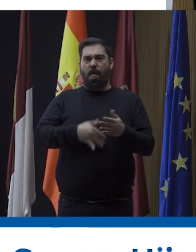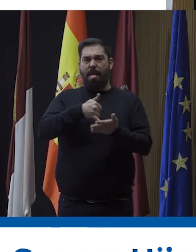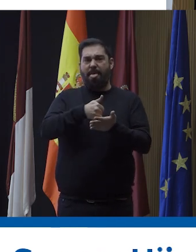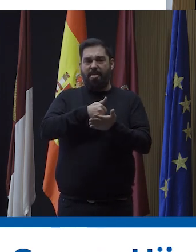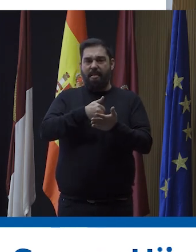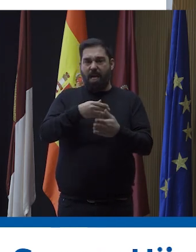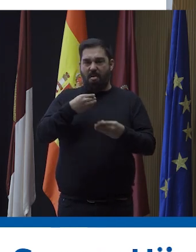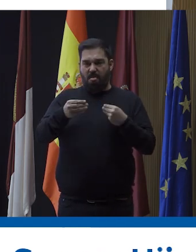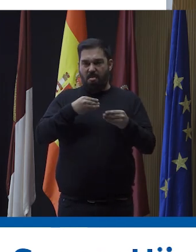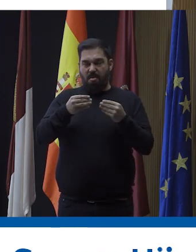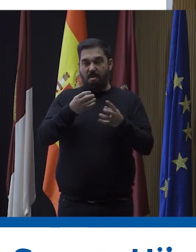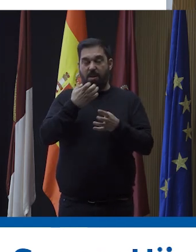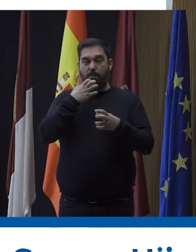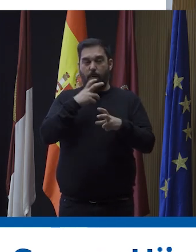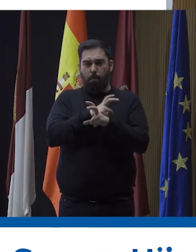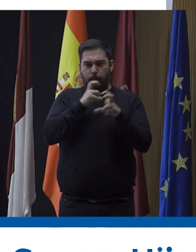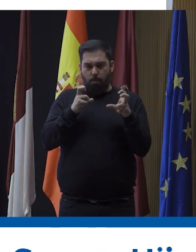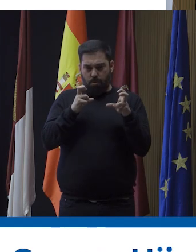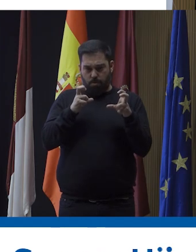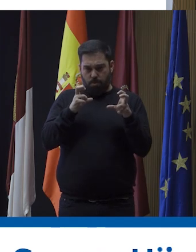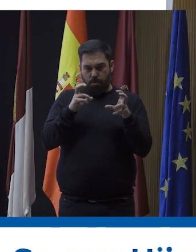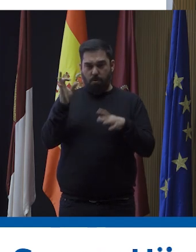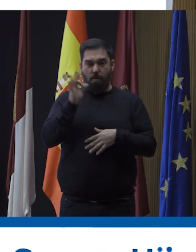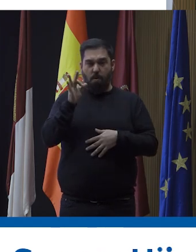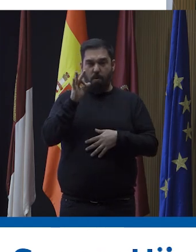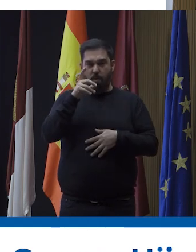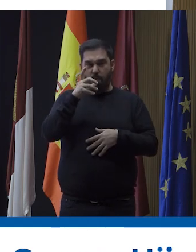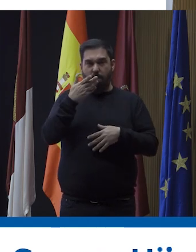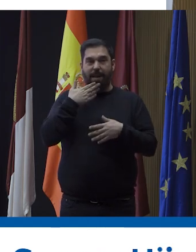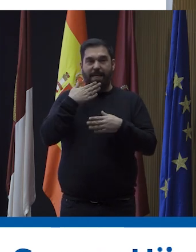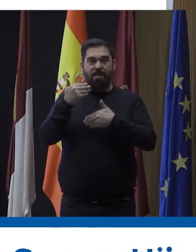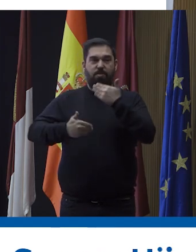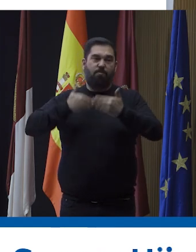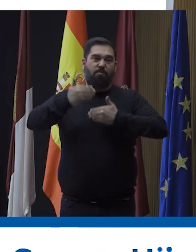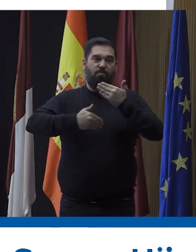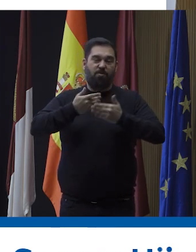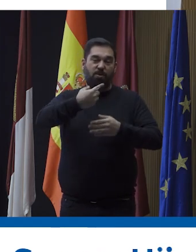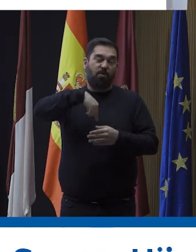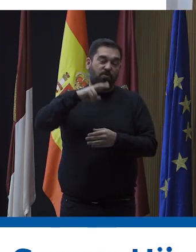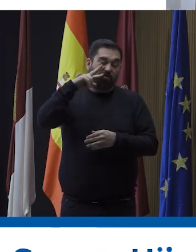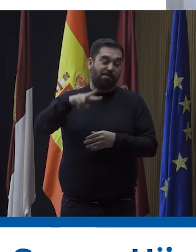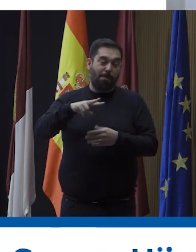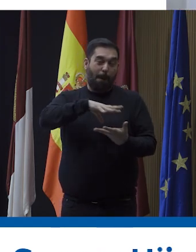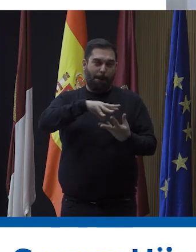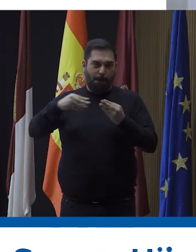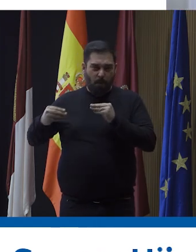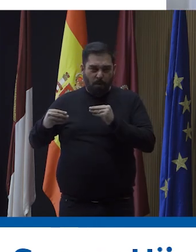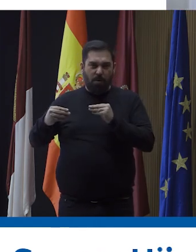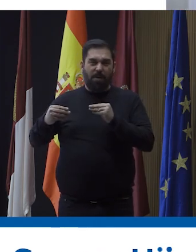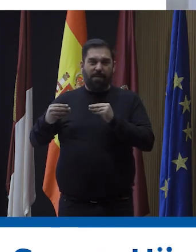flácido? Pues una obesidad, un sobrepeso o con el paso de los años, como vamos a ir viendo, que la musculatura va